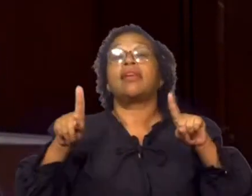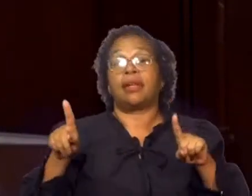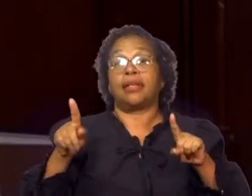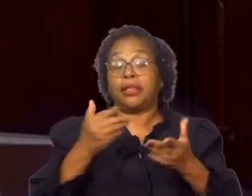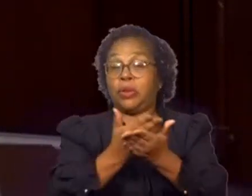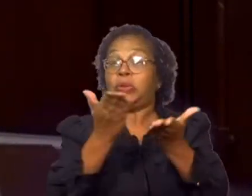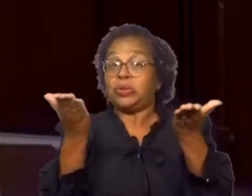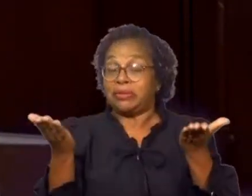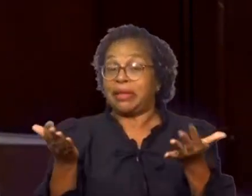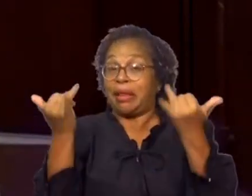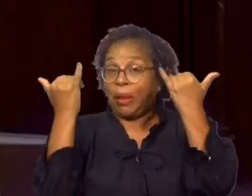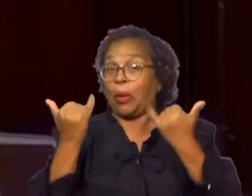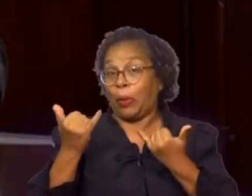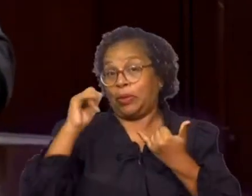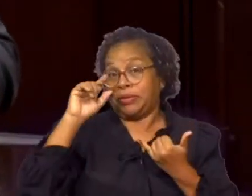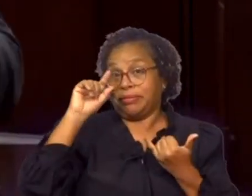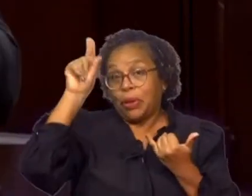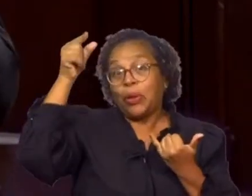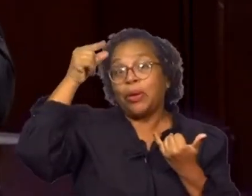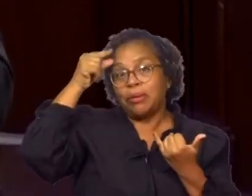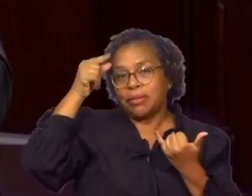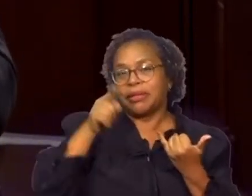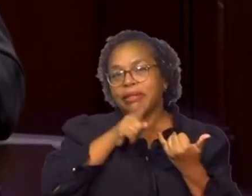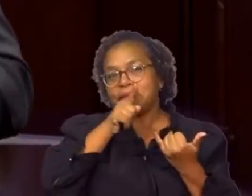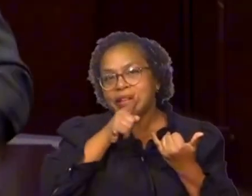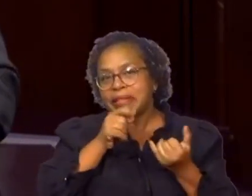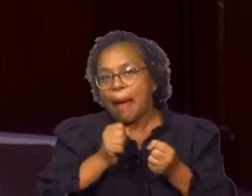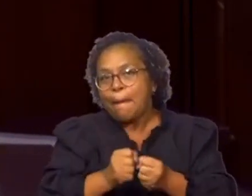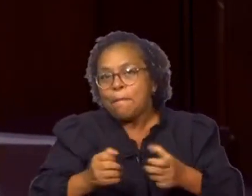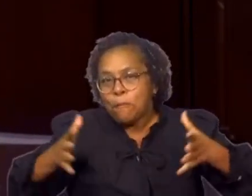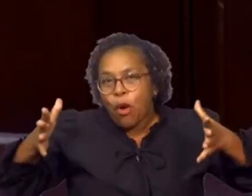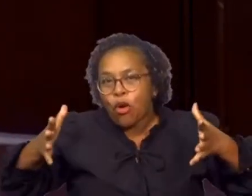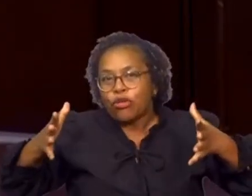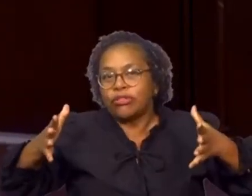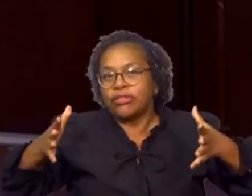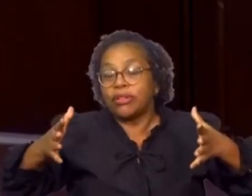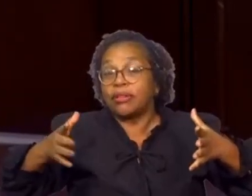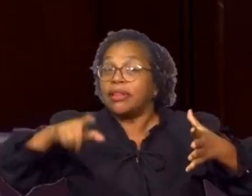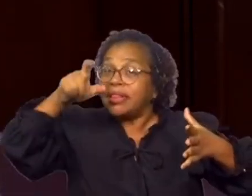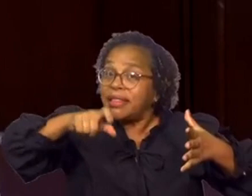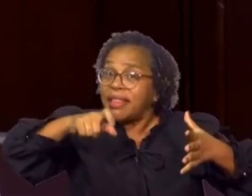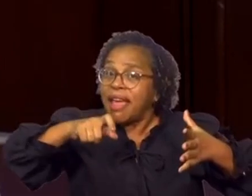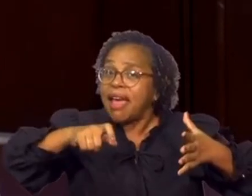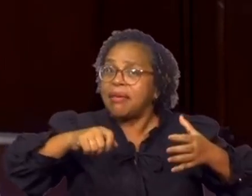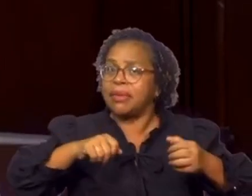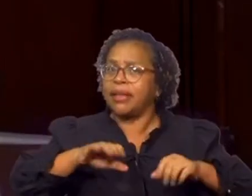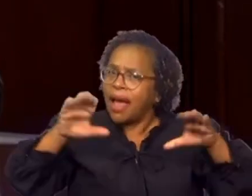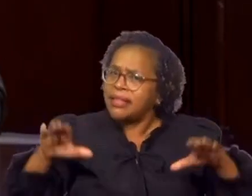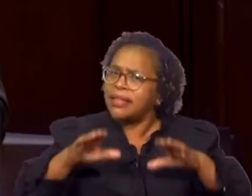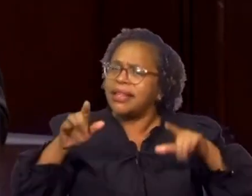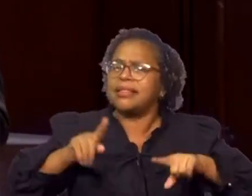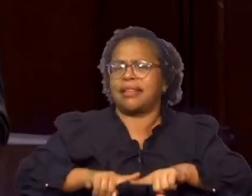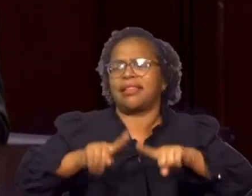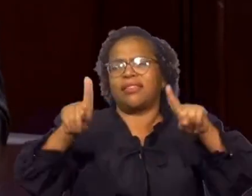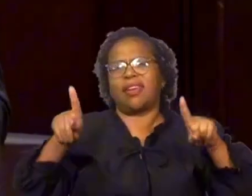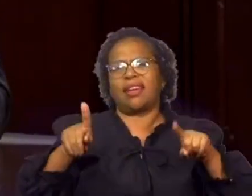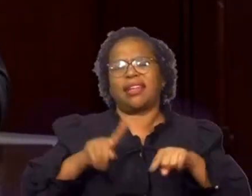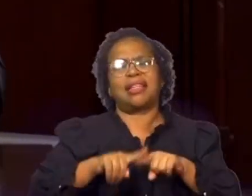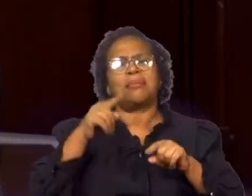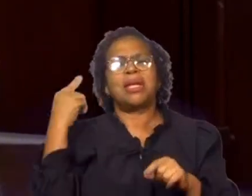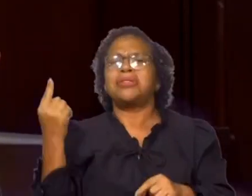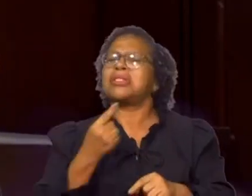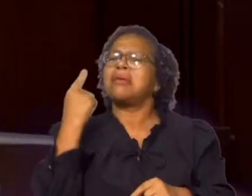que hoy ostentan la mayoría, sí, tienen la responsabilidad de hacer las cosas diferente. Pero dejemos ya de darle al clavo en el zapato, o